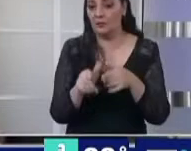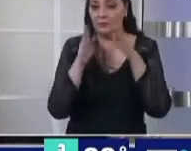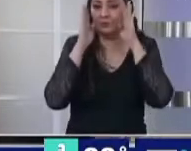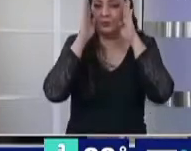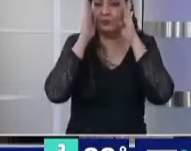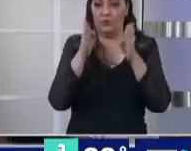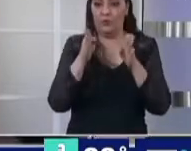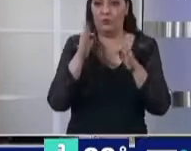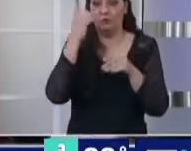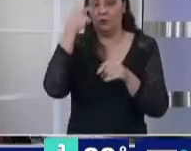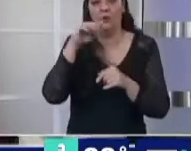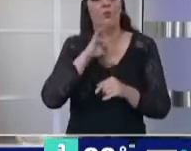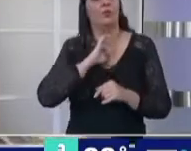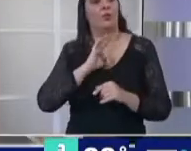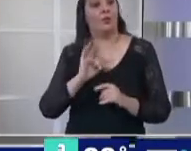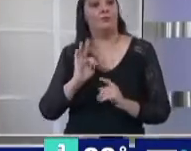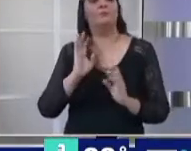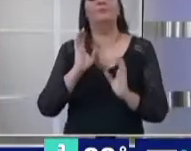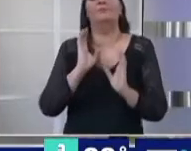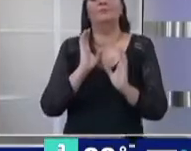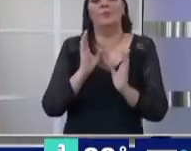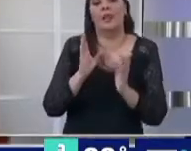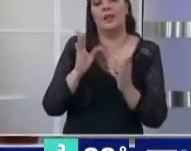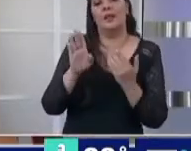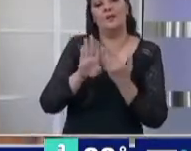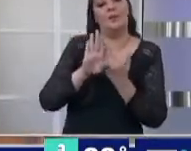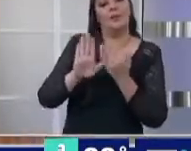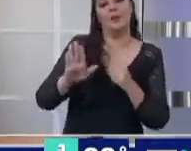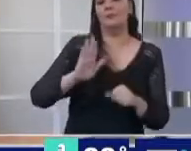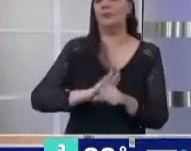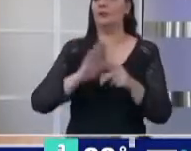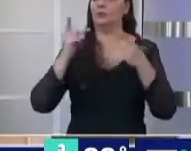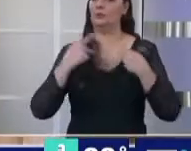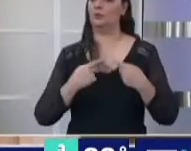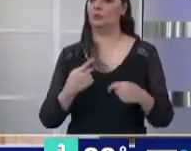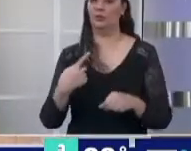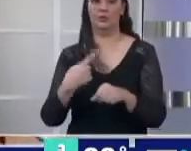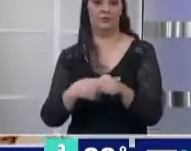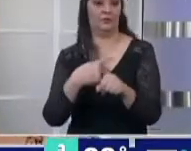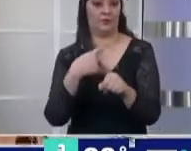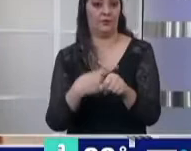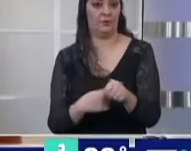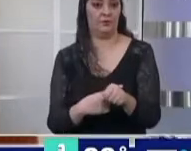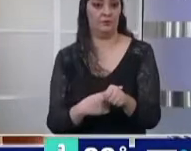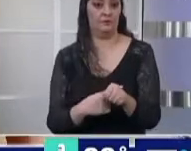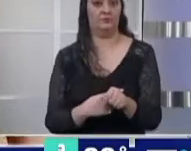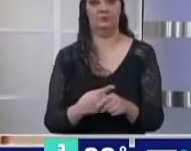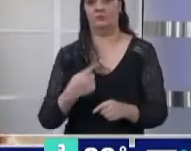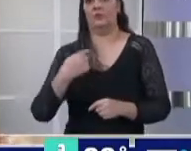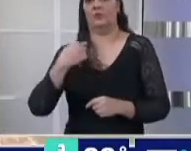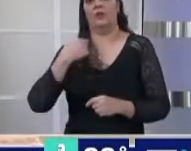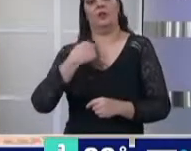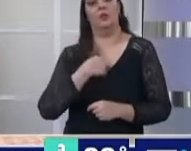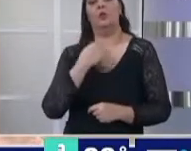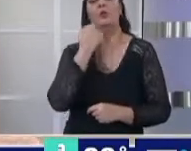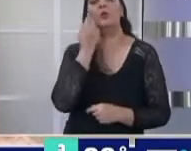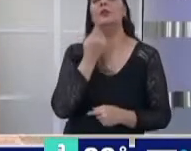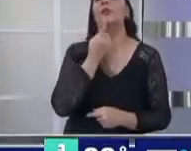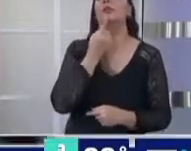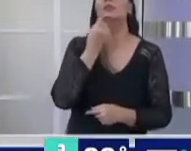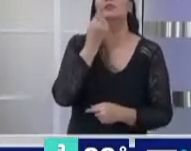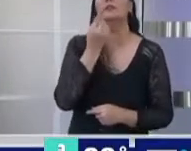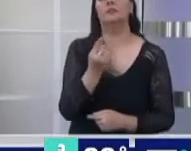es curar pacientes, prevenir enfermedades. Yo quiero decirles